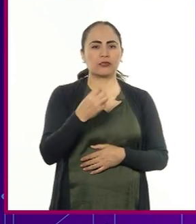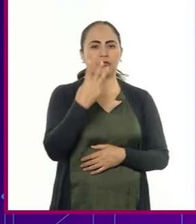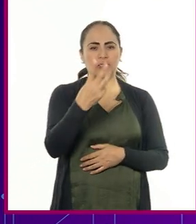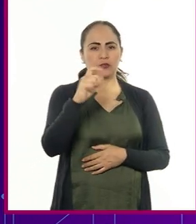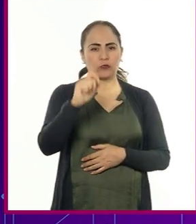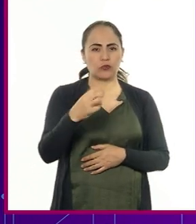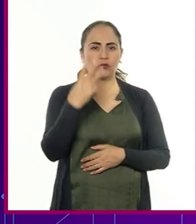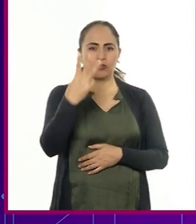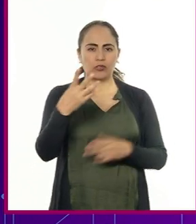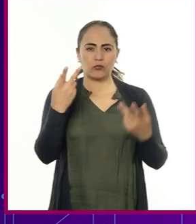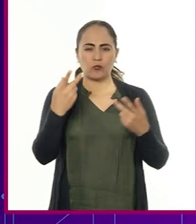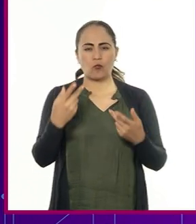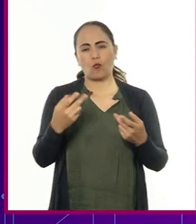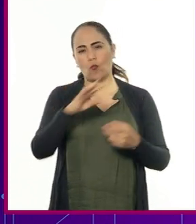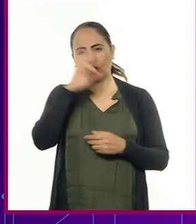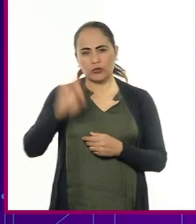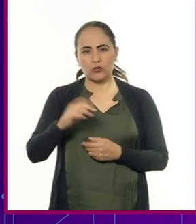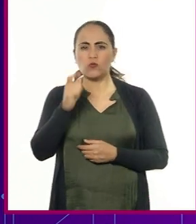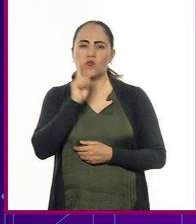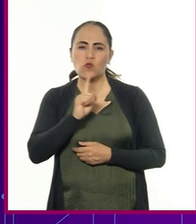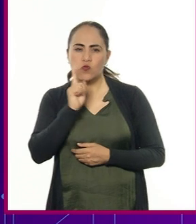63.3% de las niñas y el